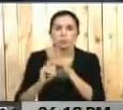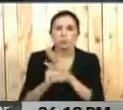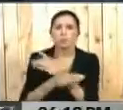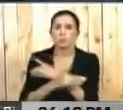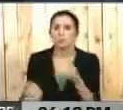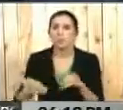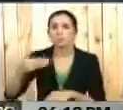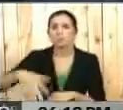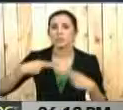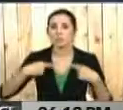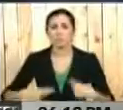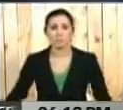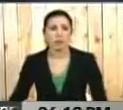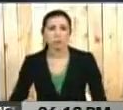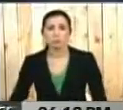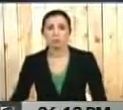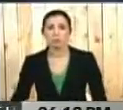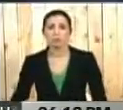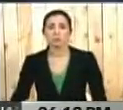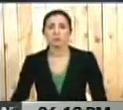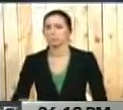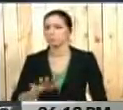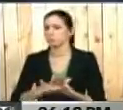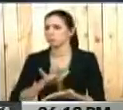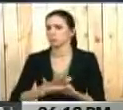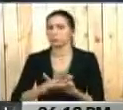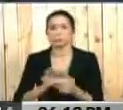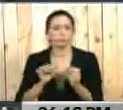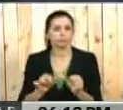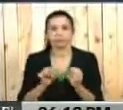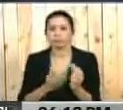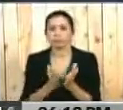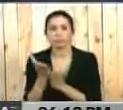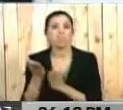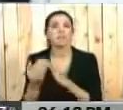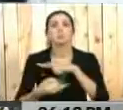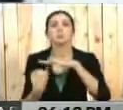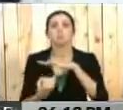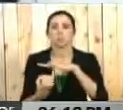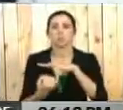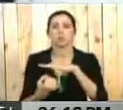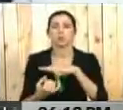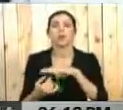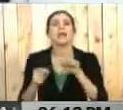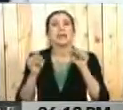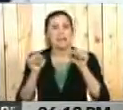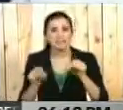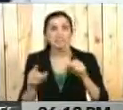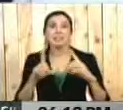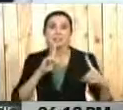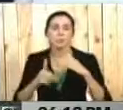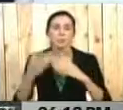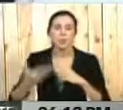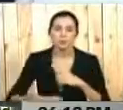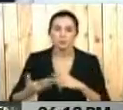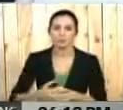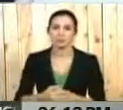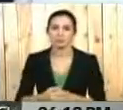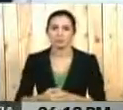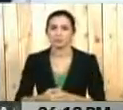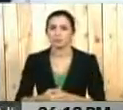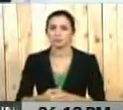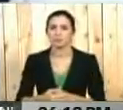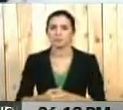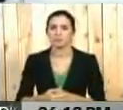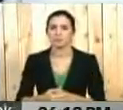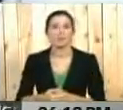los derechos humanos y de la propia estabilidad de las instituciones, constituyen parte de ese diálogo que tiene